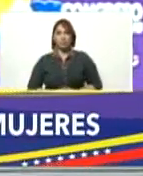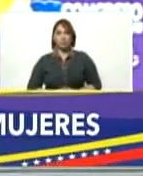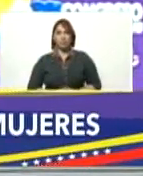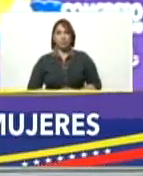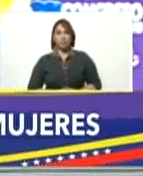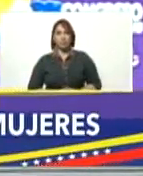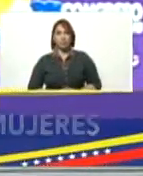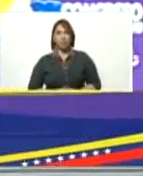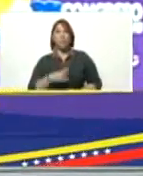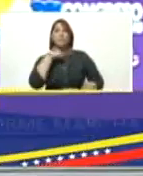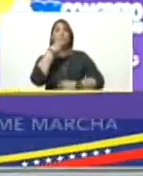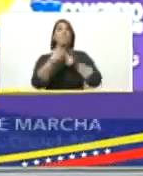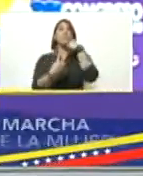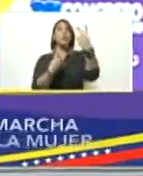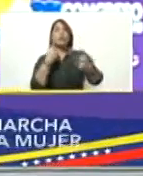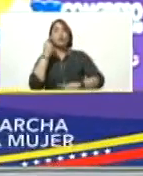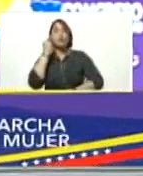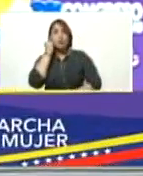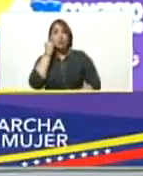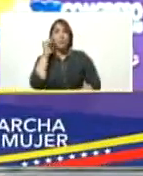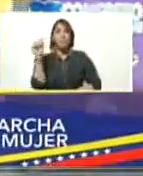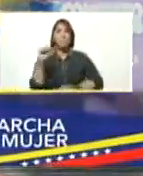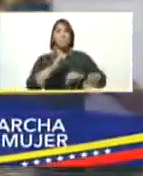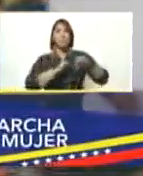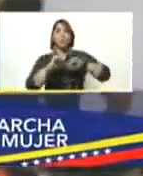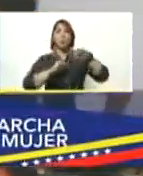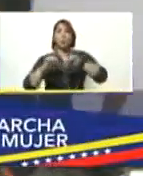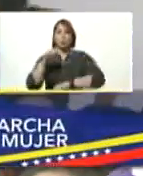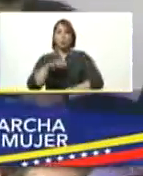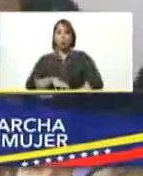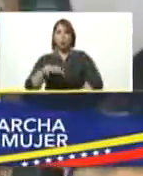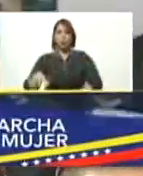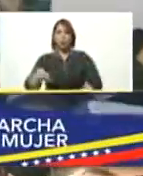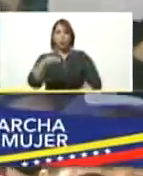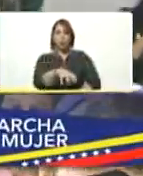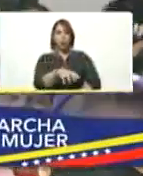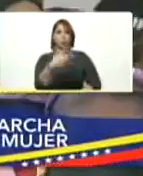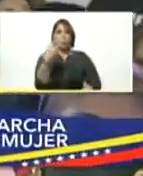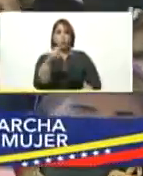Delegadas de movimientos estadales, por sector